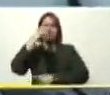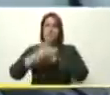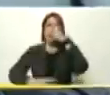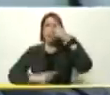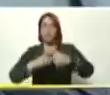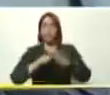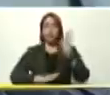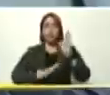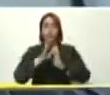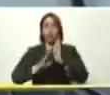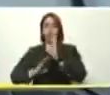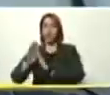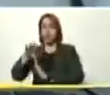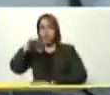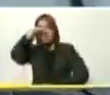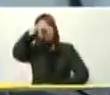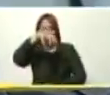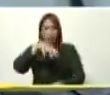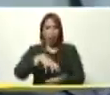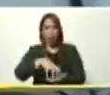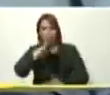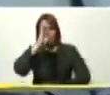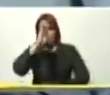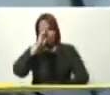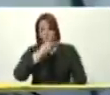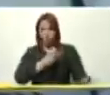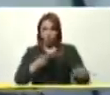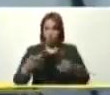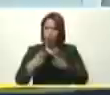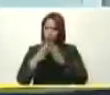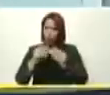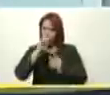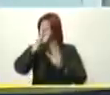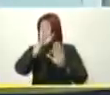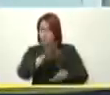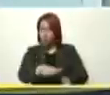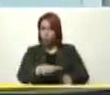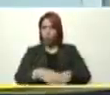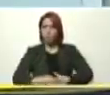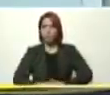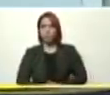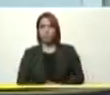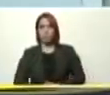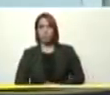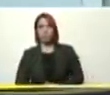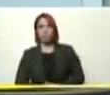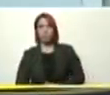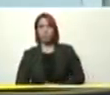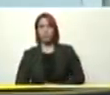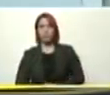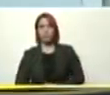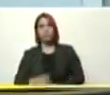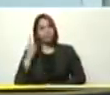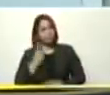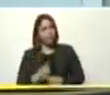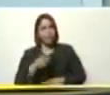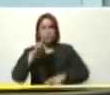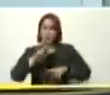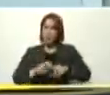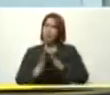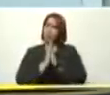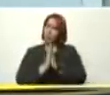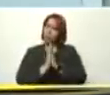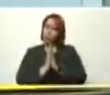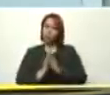el desarrollo de las regiones. Bienvenido, todo el apoyo. Póngale una silla, ¿vale?